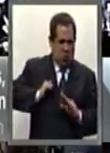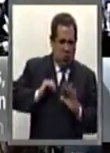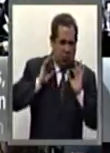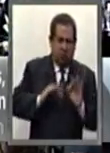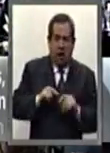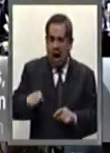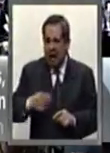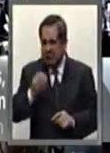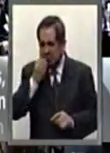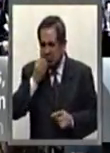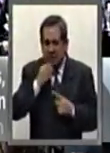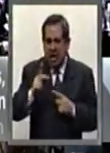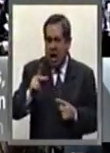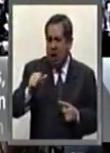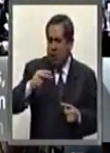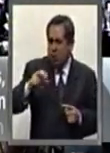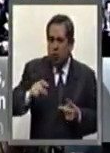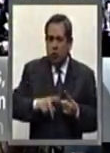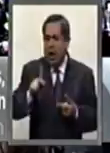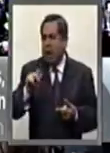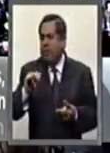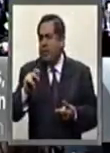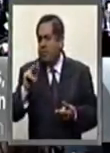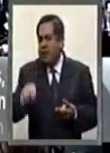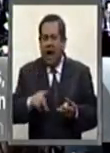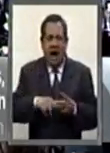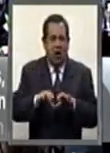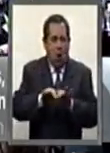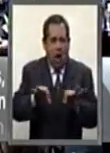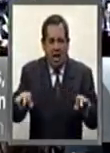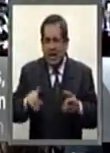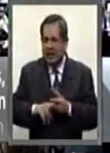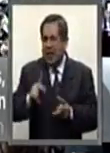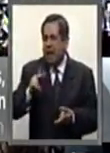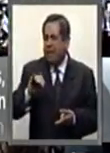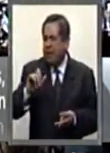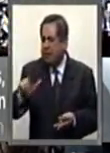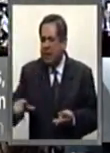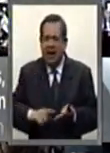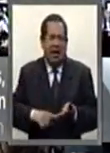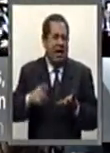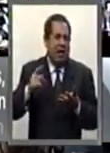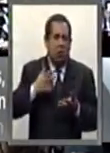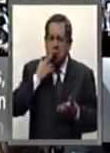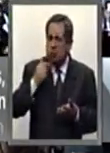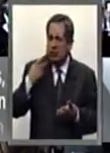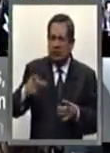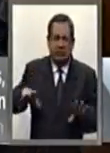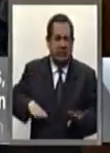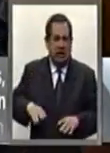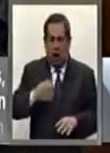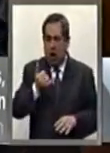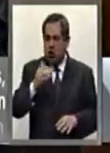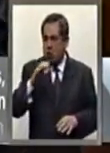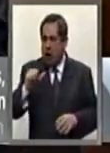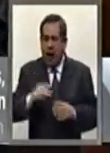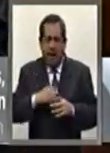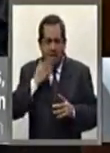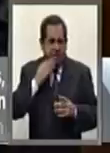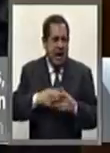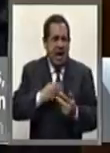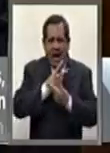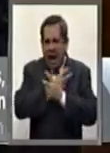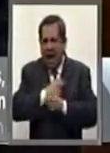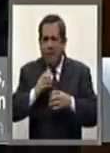platillos como panuchos, pipián de venado, longaniza, cochinita pibil y dulces típicos como la yuca con miel, calabaza,